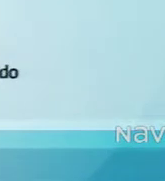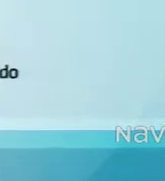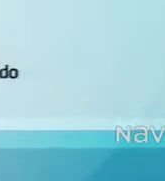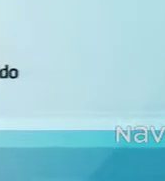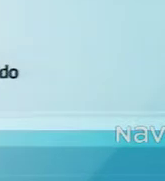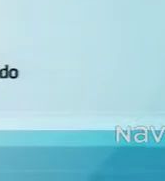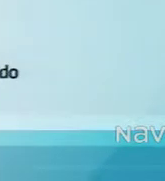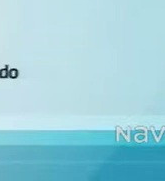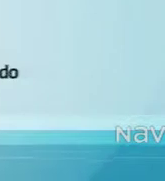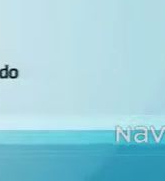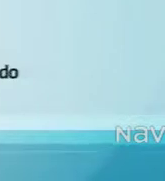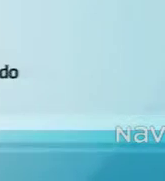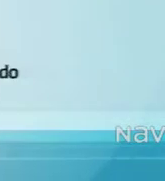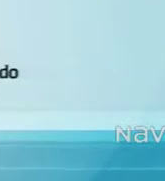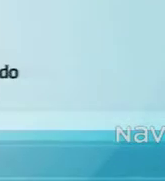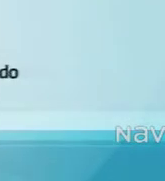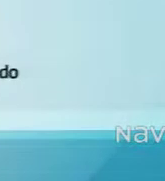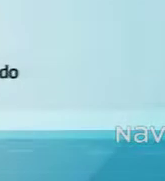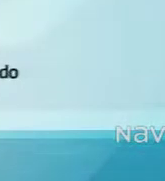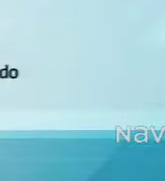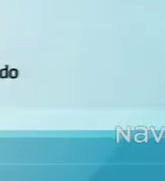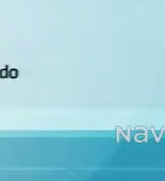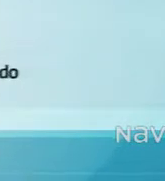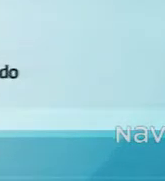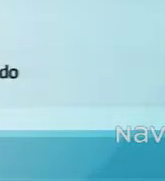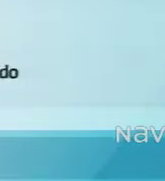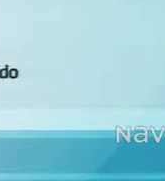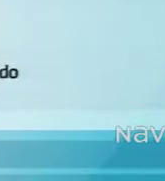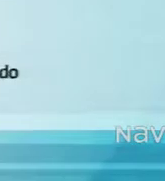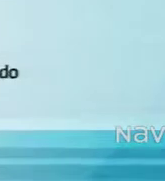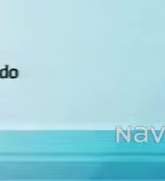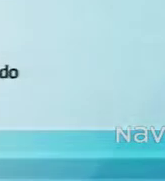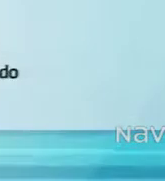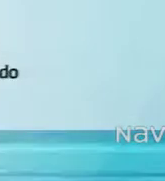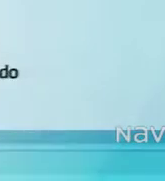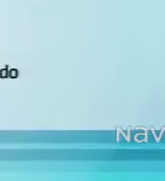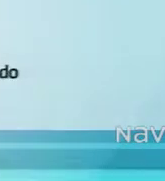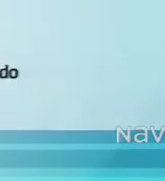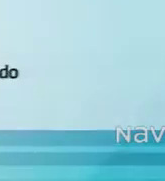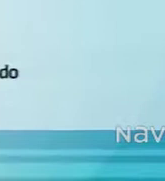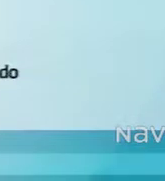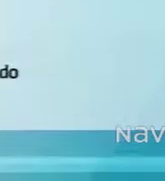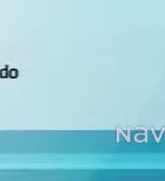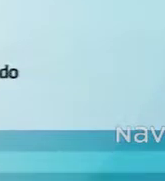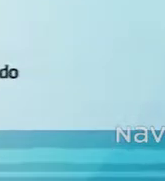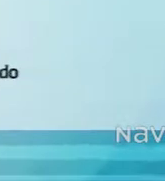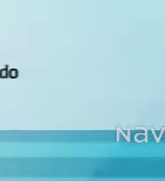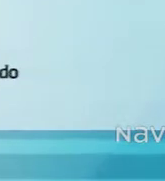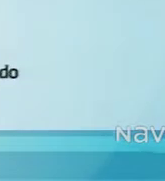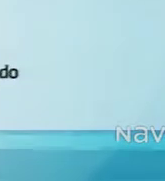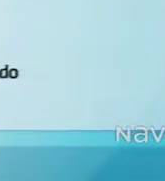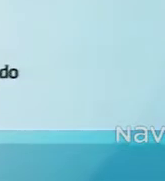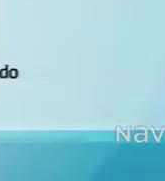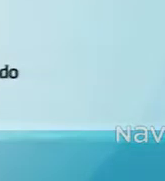o superior que domine inglés y alemán tanto hablado como escrito y que disponga de vehículo propio. La empresa ofrece un contrato temporal